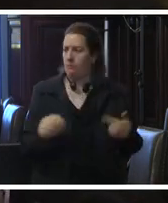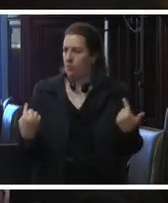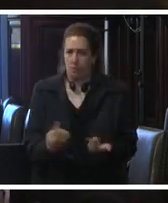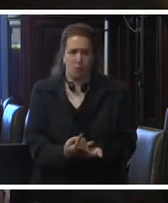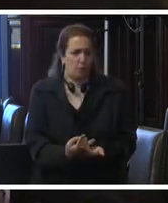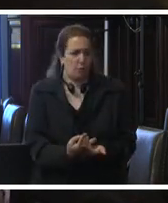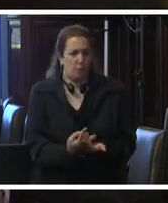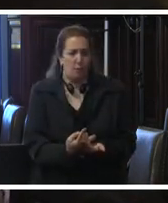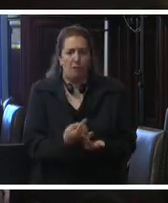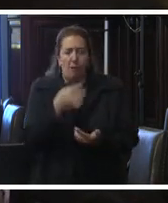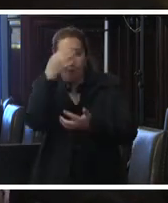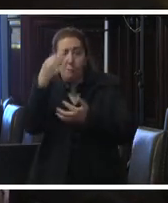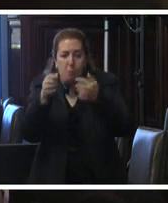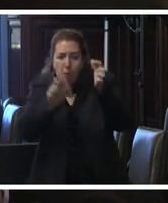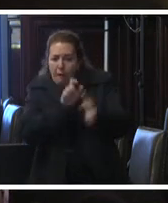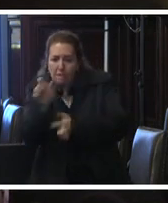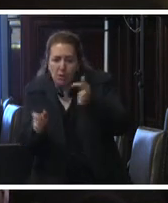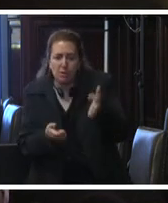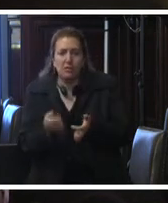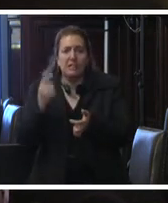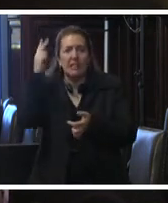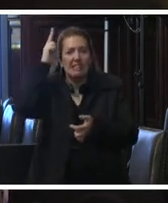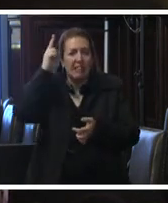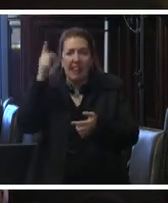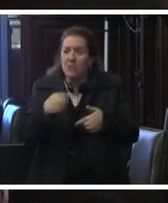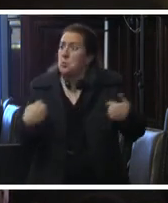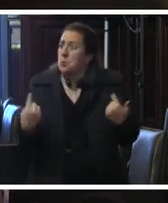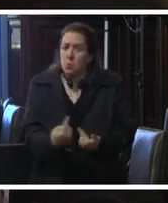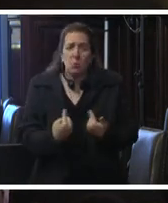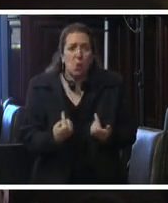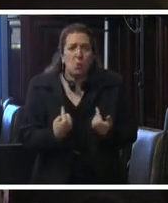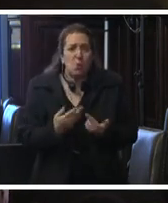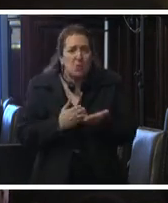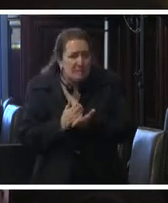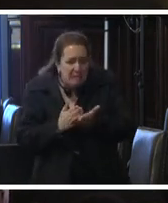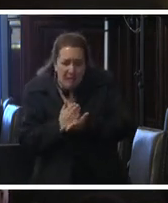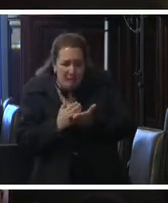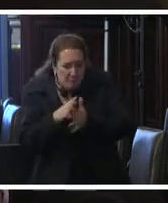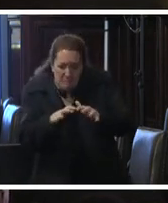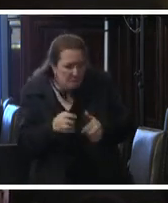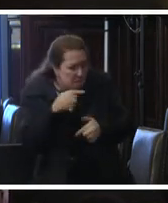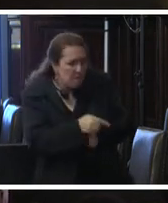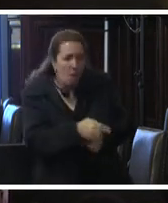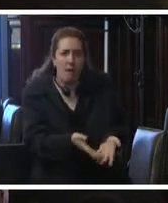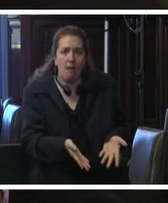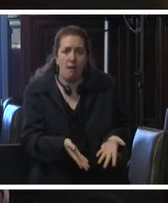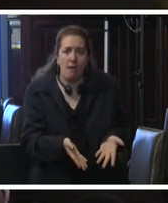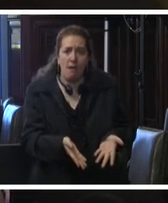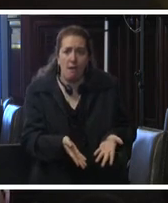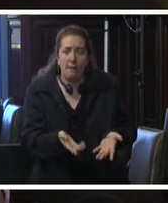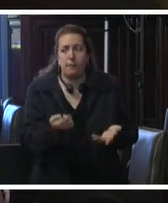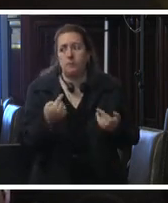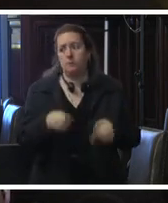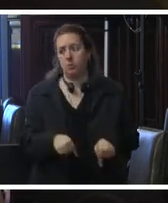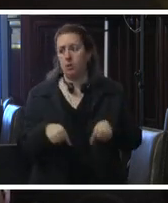¿a dónde vamos a ir si nosotros hemos ido ancestralmente, hemos vivido miles de años en esos territorios? Por